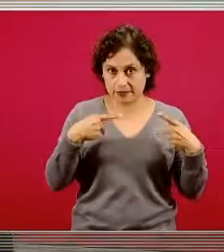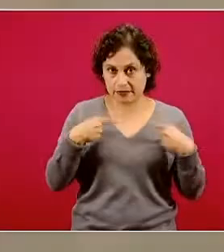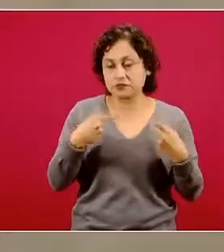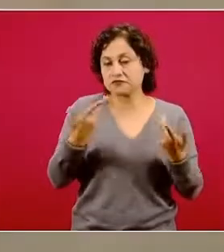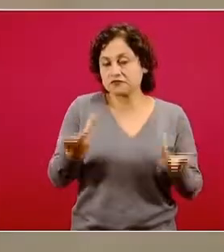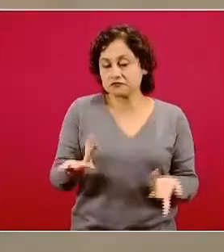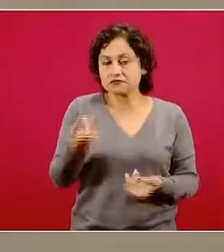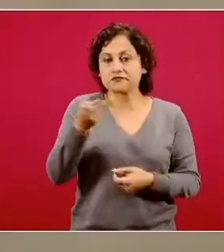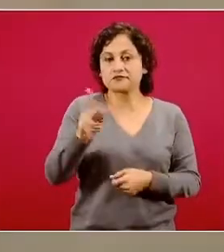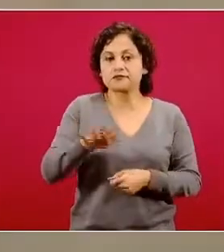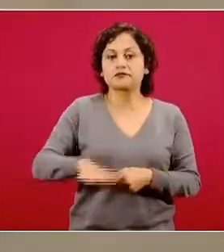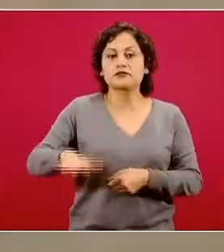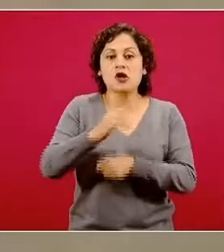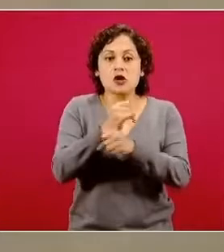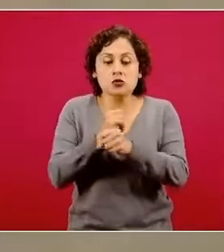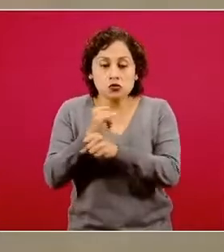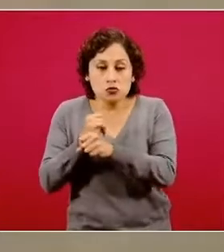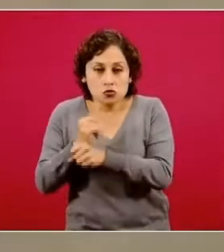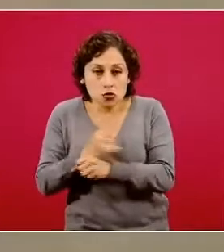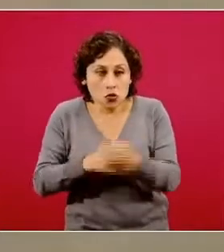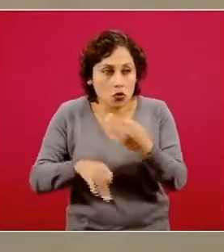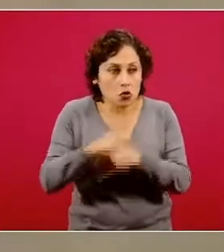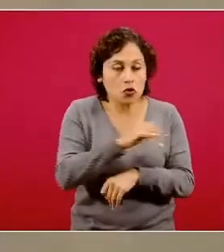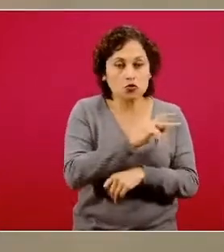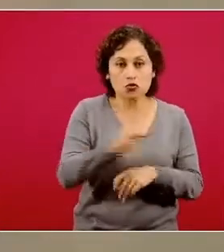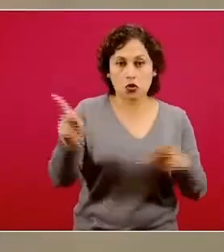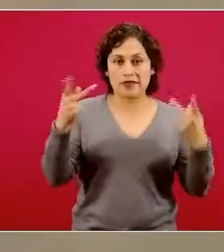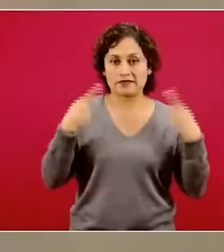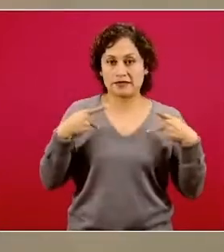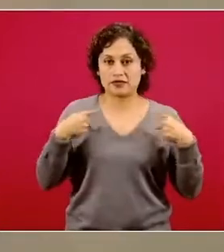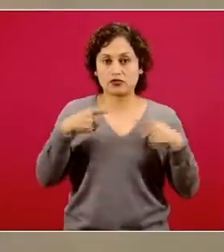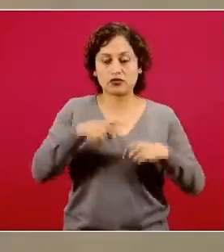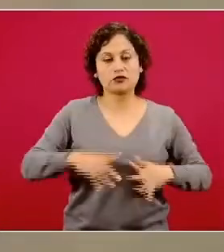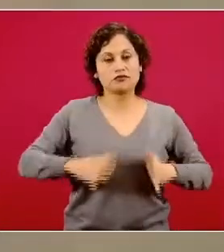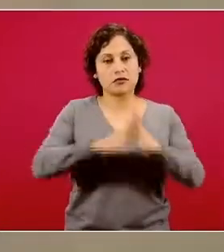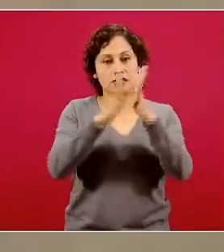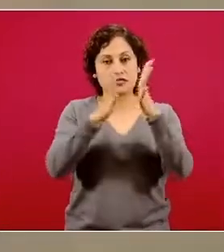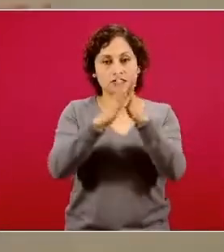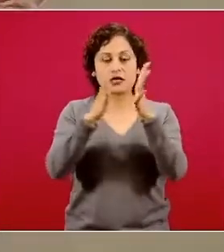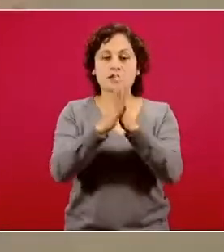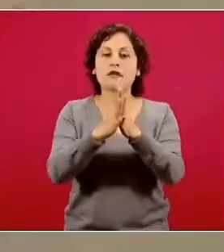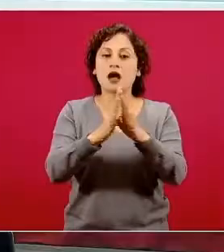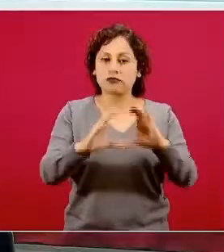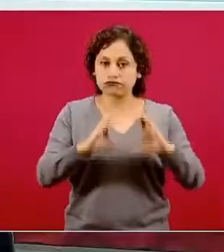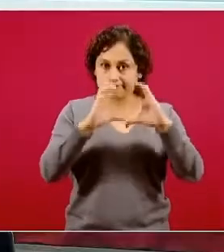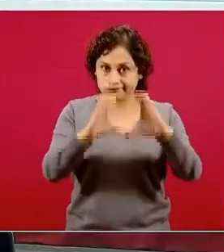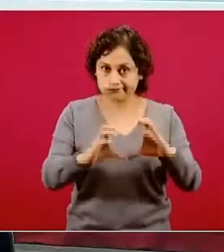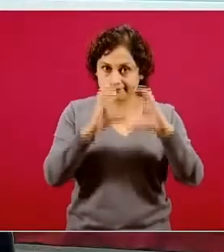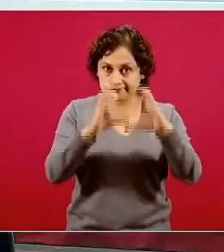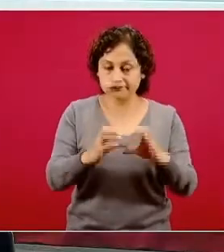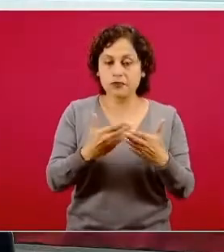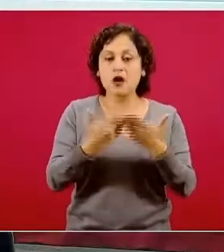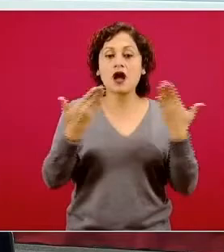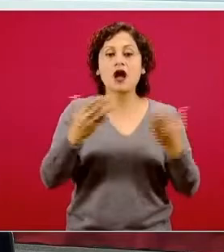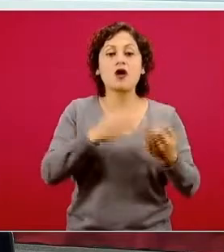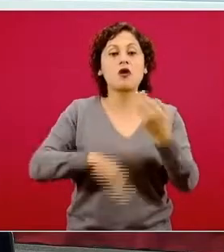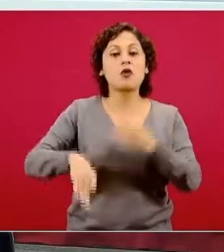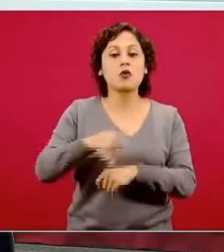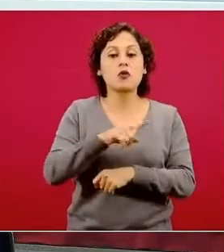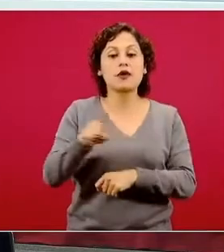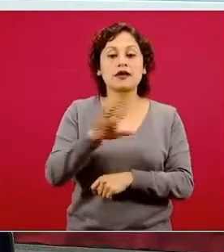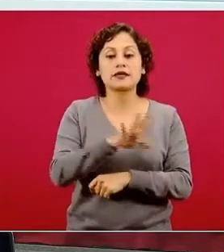al trabajo de todas y todos como sociedad y como Sistema Nacional de Salud, tenemos un total